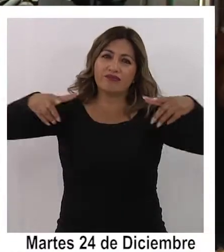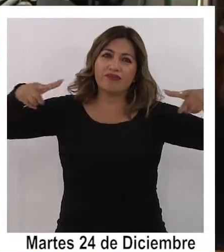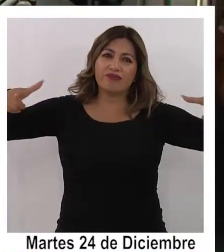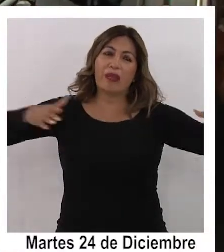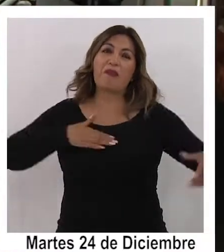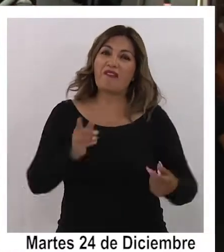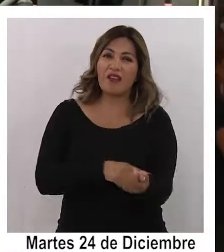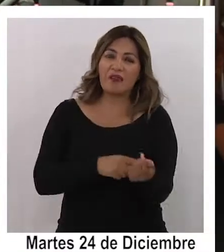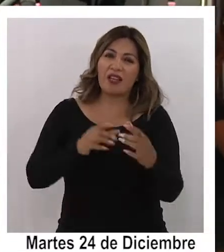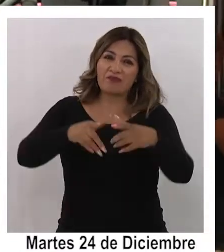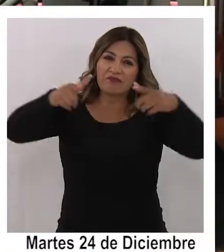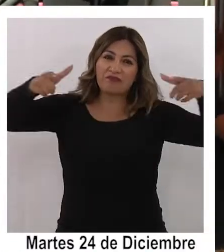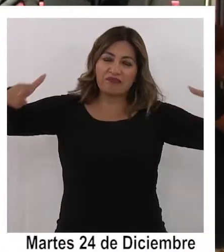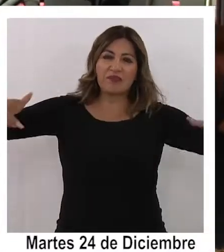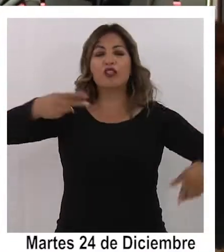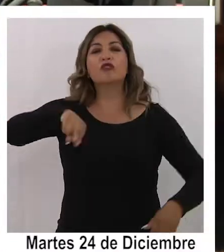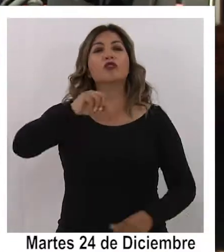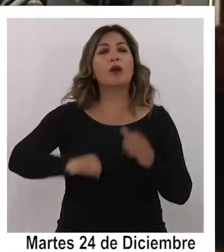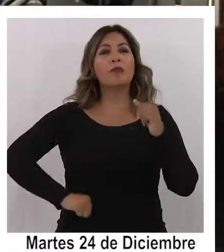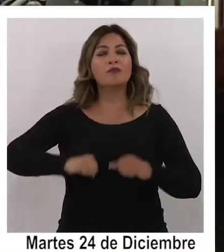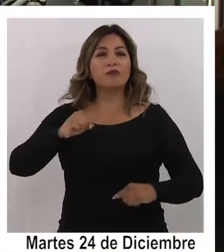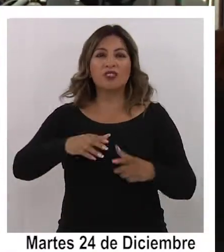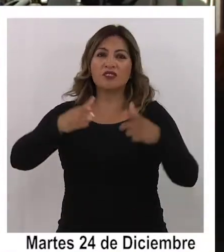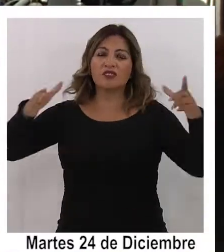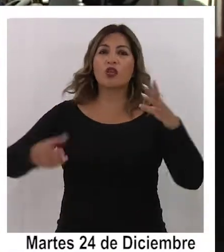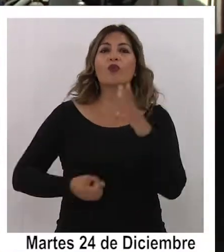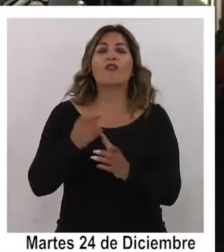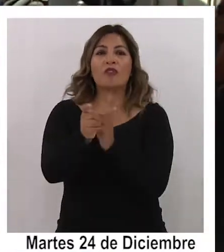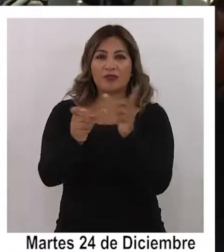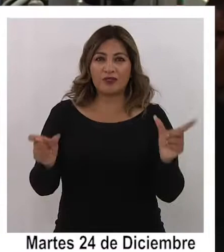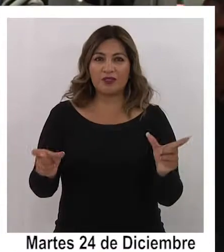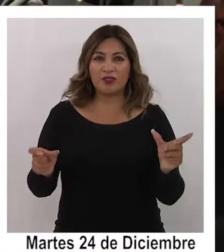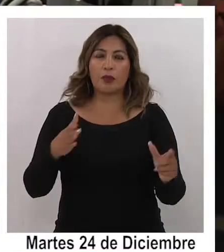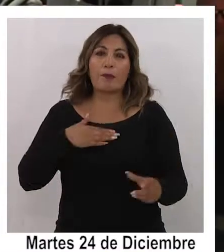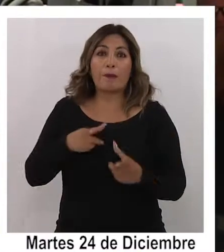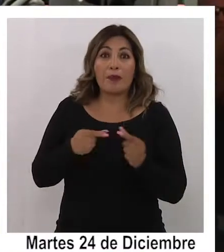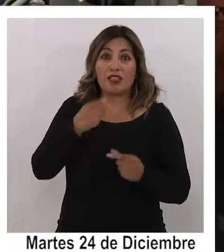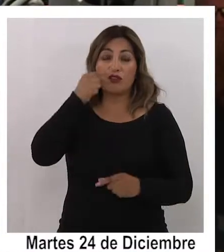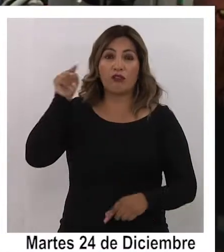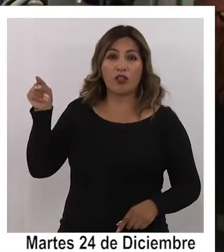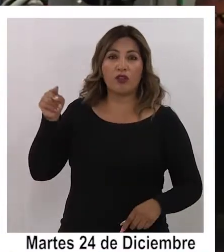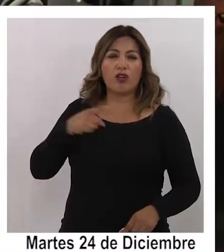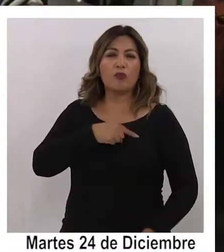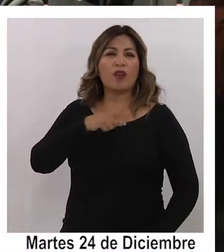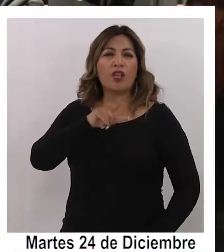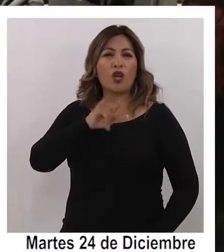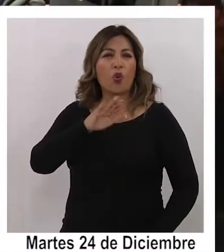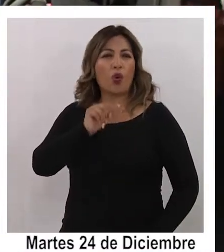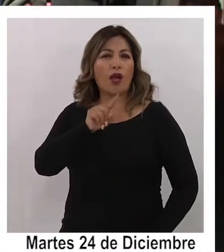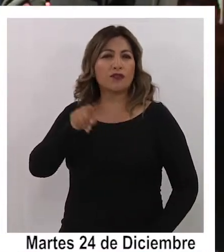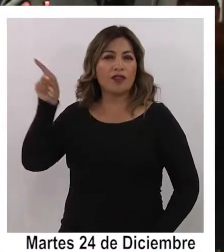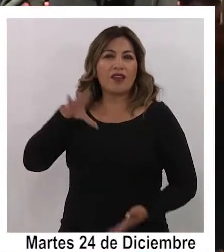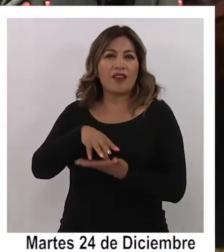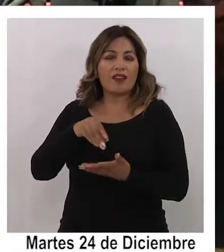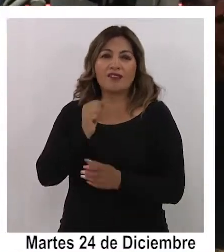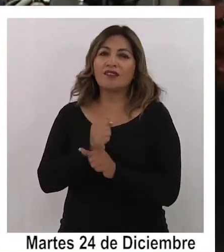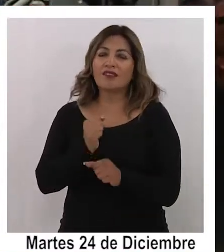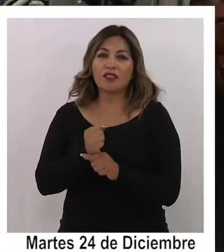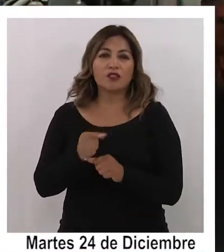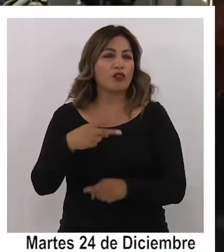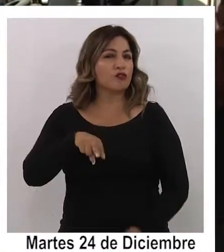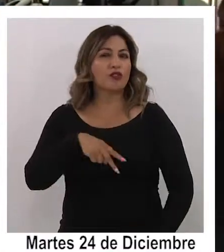creciendo un poco, creciendo la familia. Y como empresa con la nueva generación, que está mi sobrino allá, que está Lucas, trabajando.